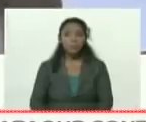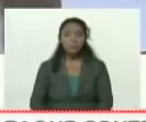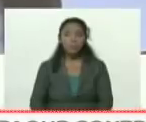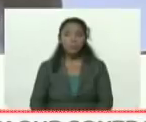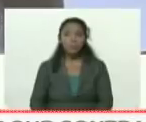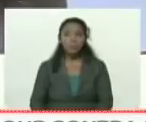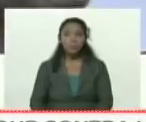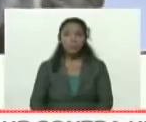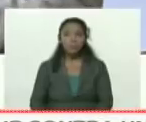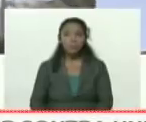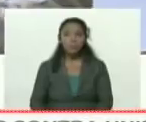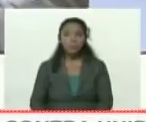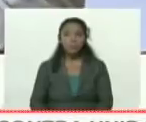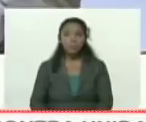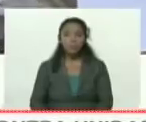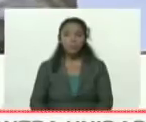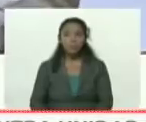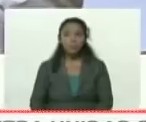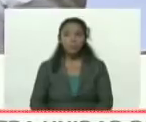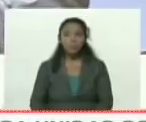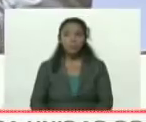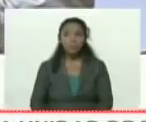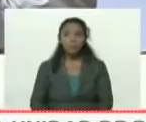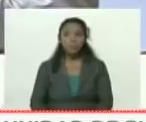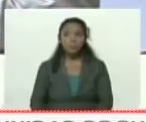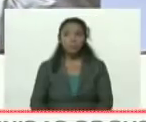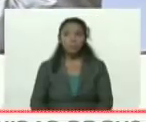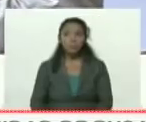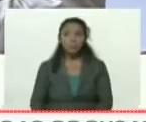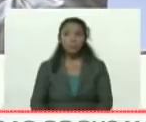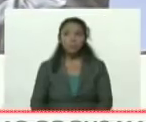Alberto Lovera, liberado de octubres.